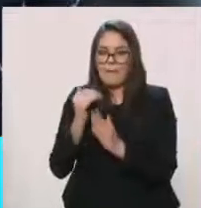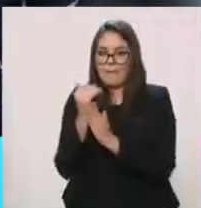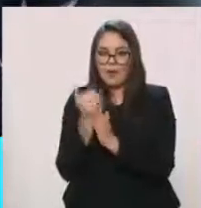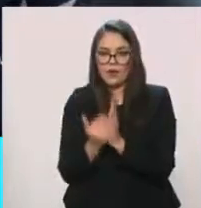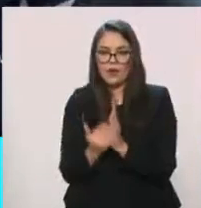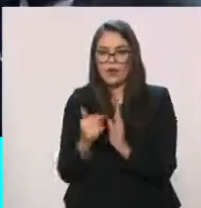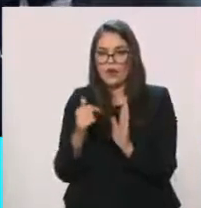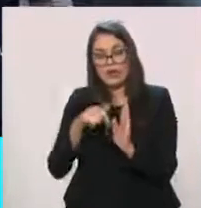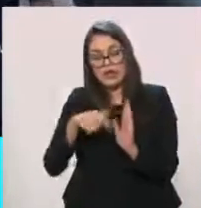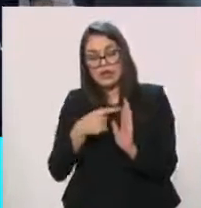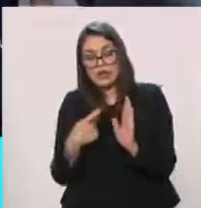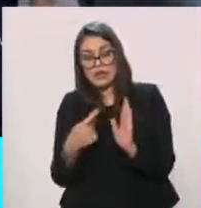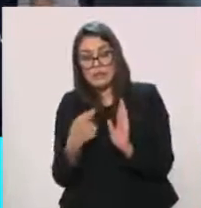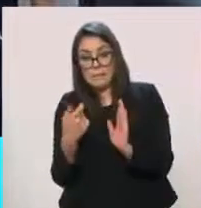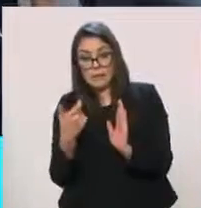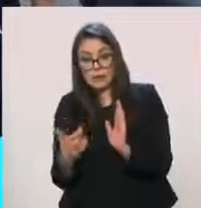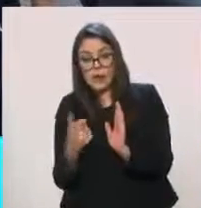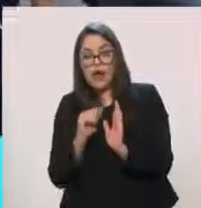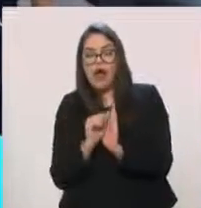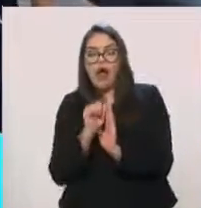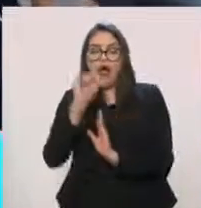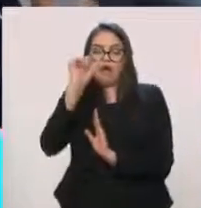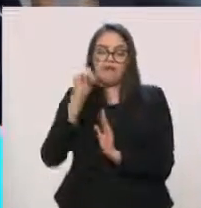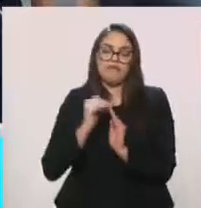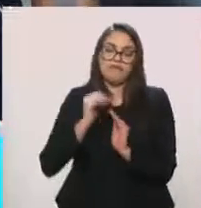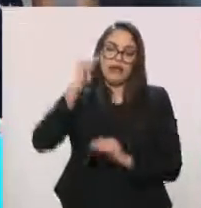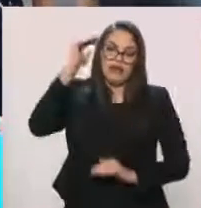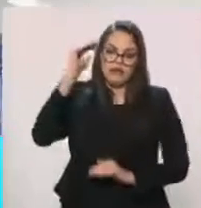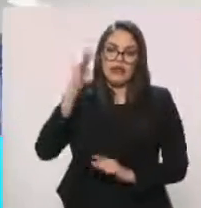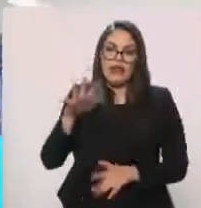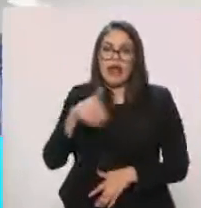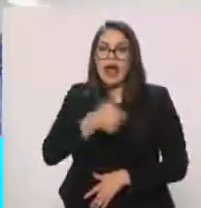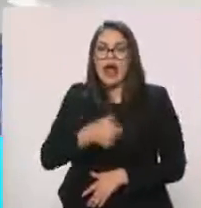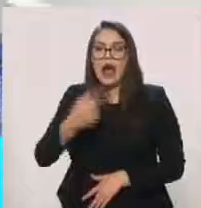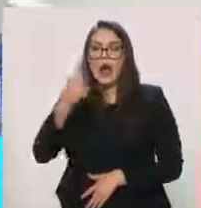www.donadora.org. Podemos donar desde 100 pesos, que precisamente es lo que cuesta cada